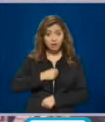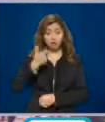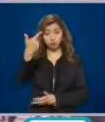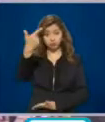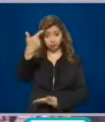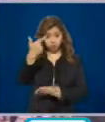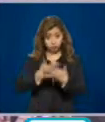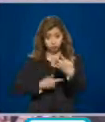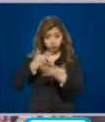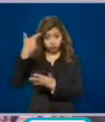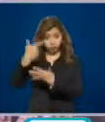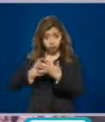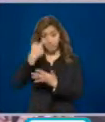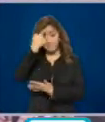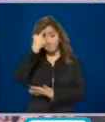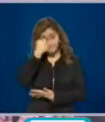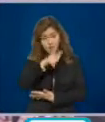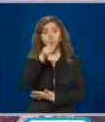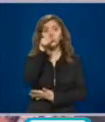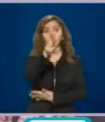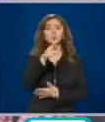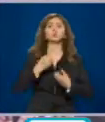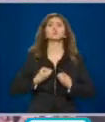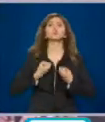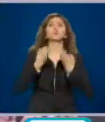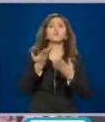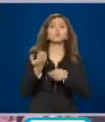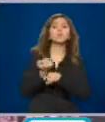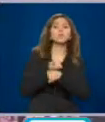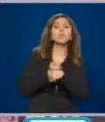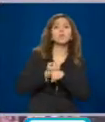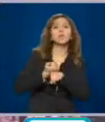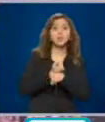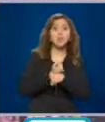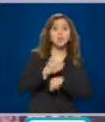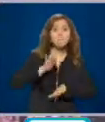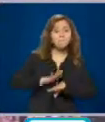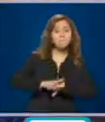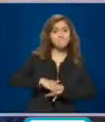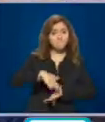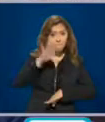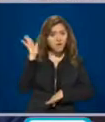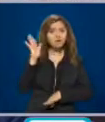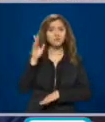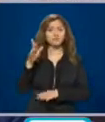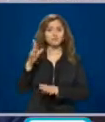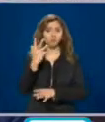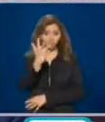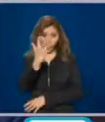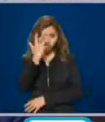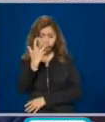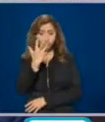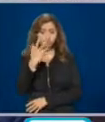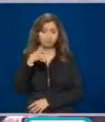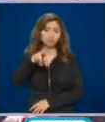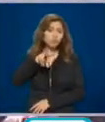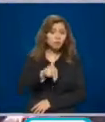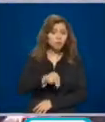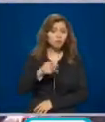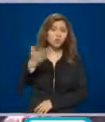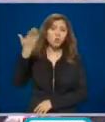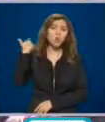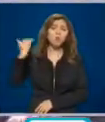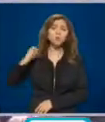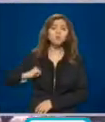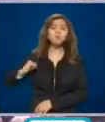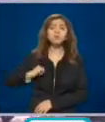requisitos y las exigencias para poder ser donante se hicieron mucho más cerrados, más estrictos, ¿no? Claro. Antes, en aquellos tiempos,